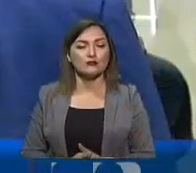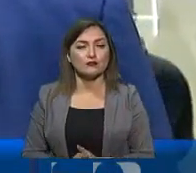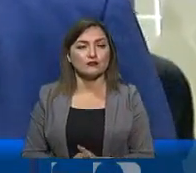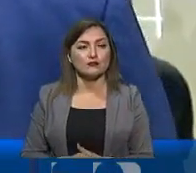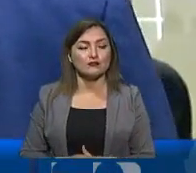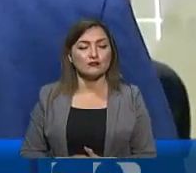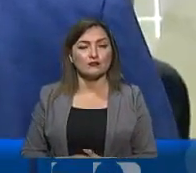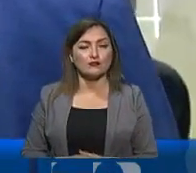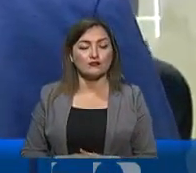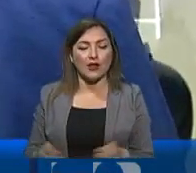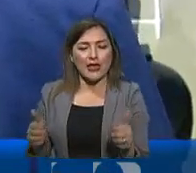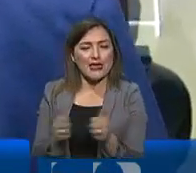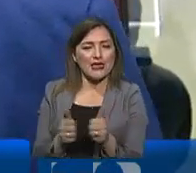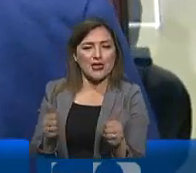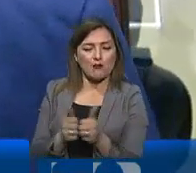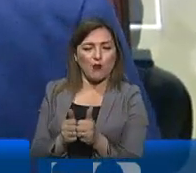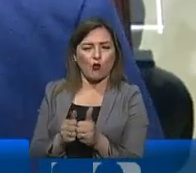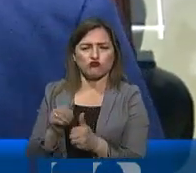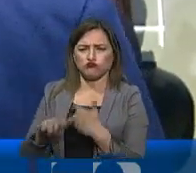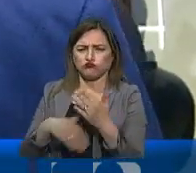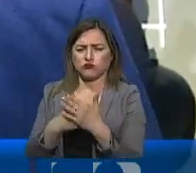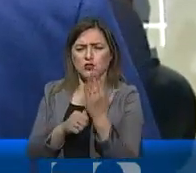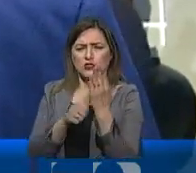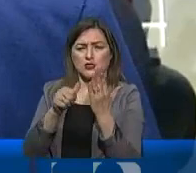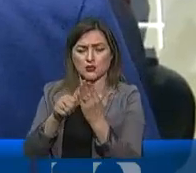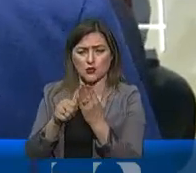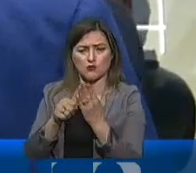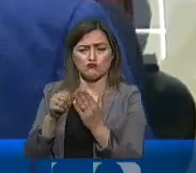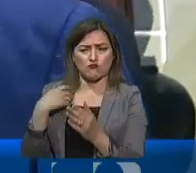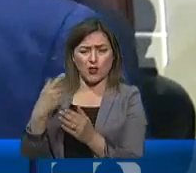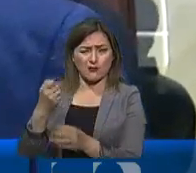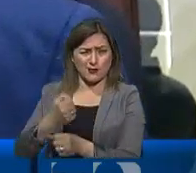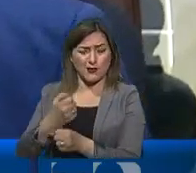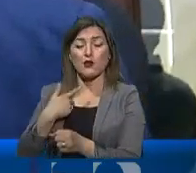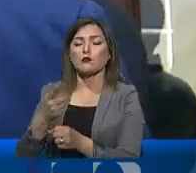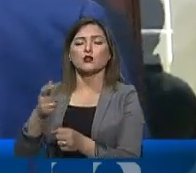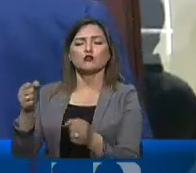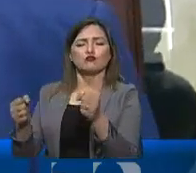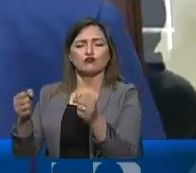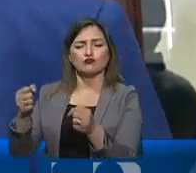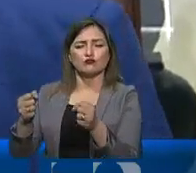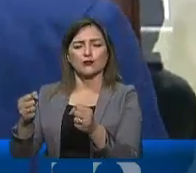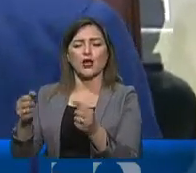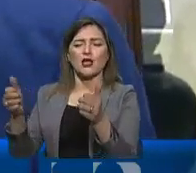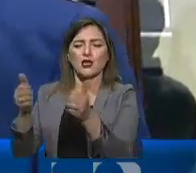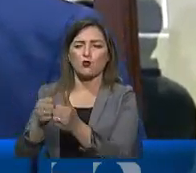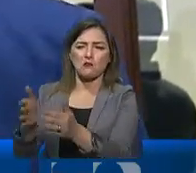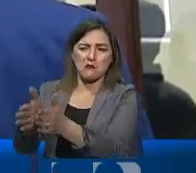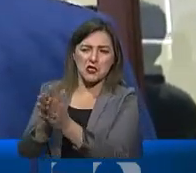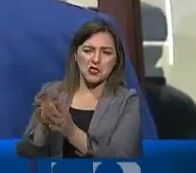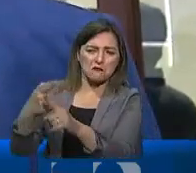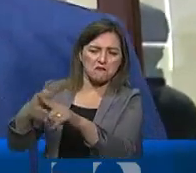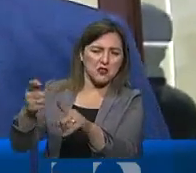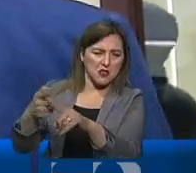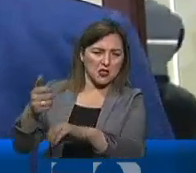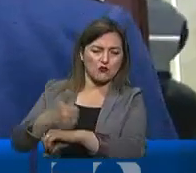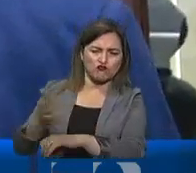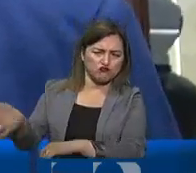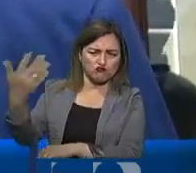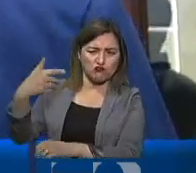el equipo y maquinaria del m top más el equipo solicitado al act si tenemos que retirar